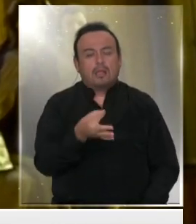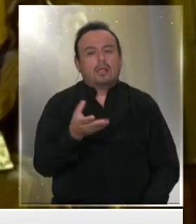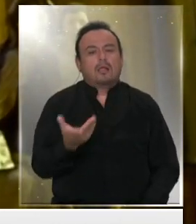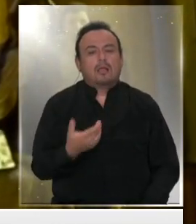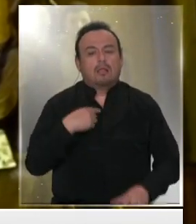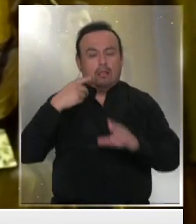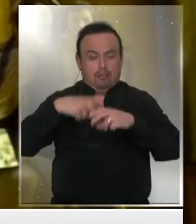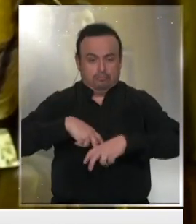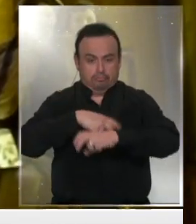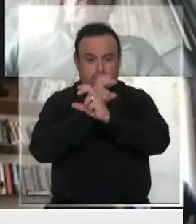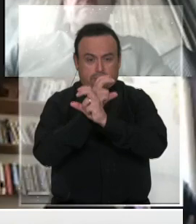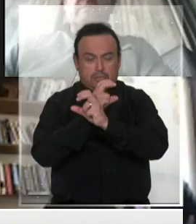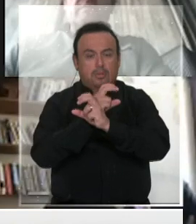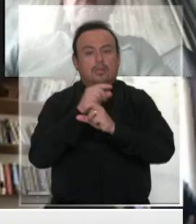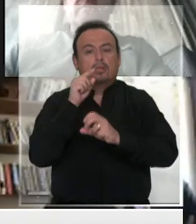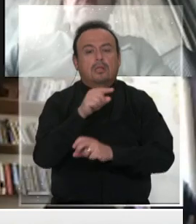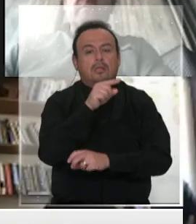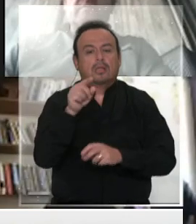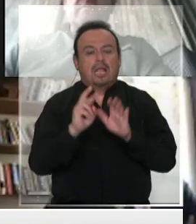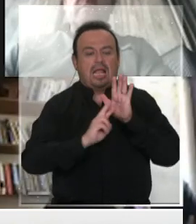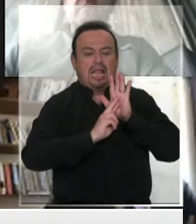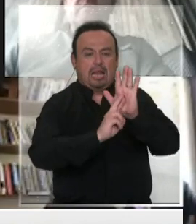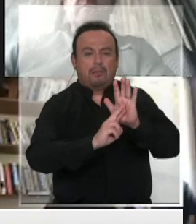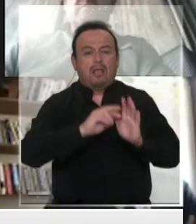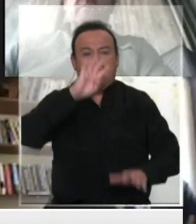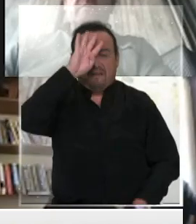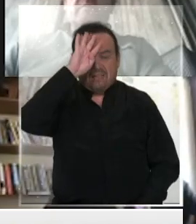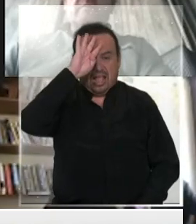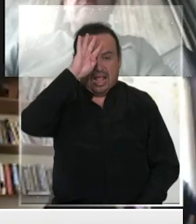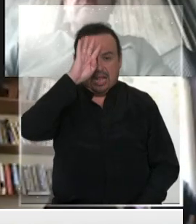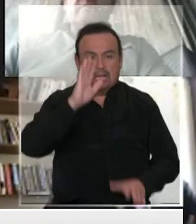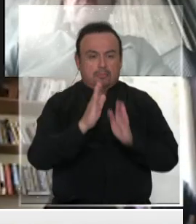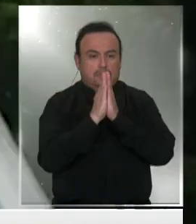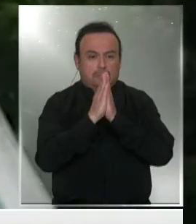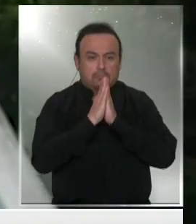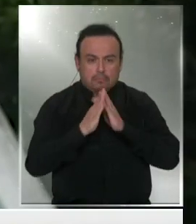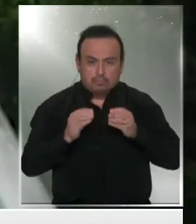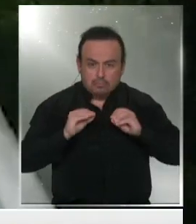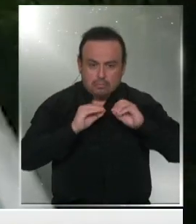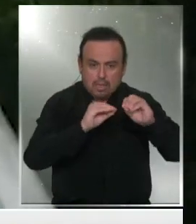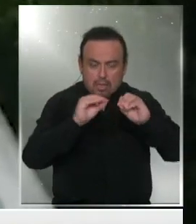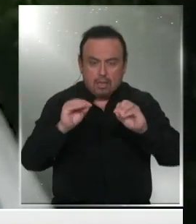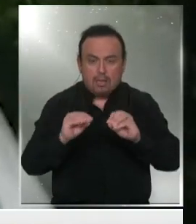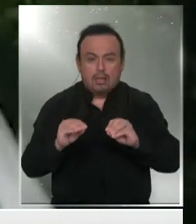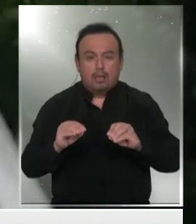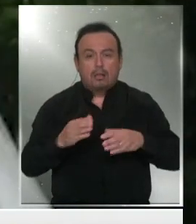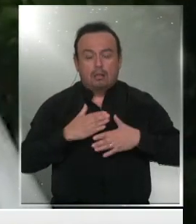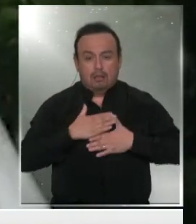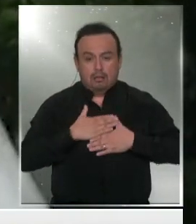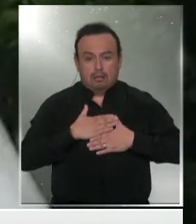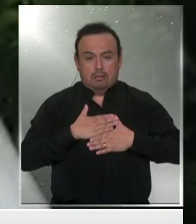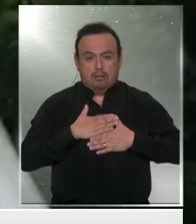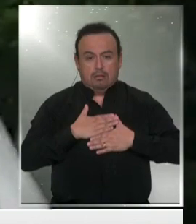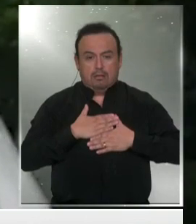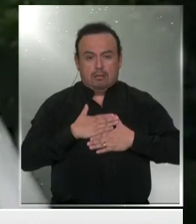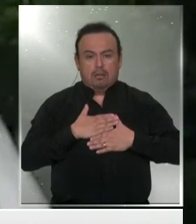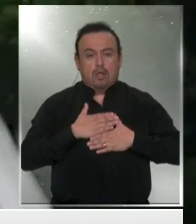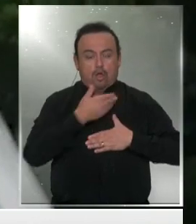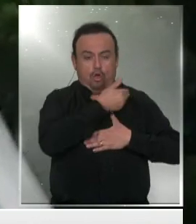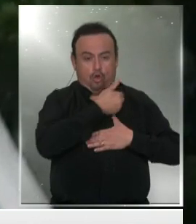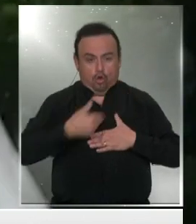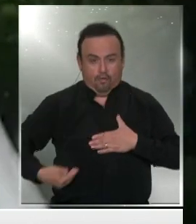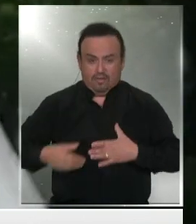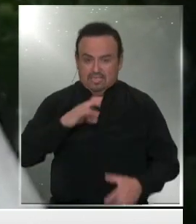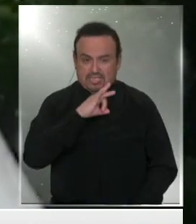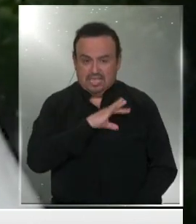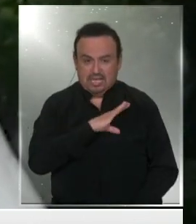de videoconferencia se reunió con representantes evangélicos para transmitir el mensaje. Pone a disposición del gobierno